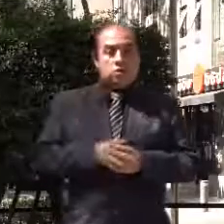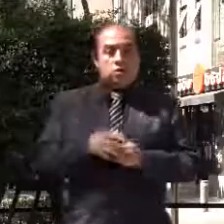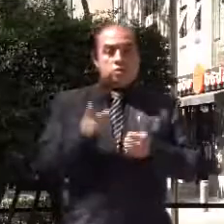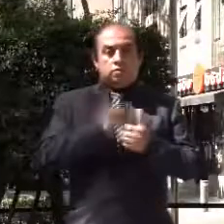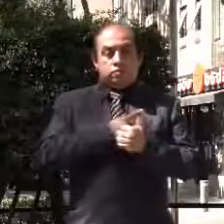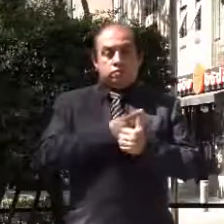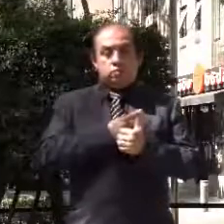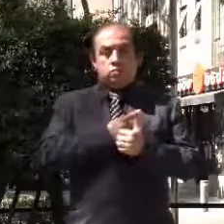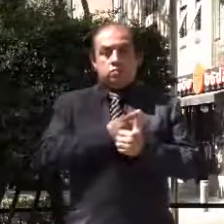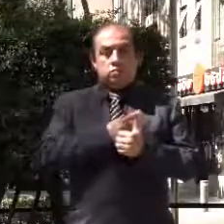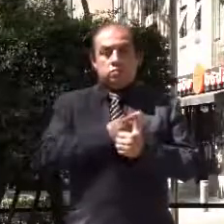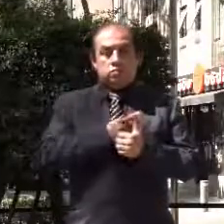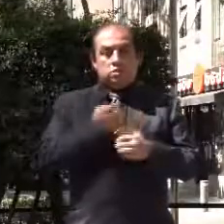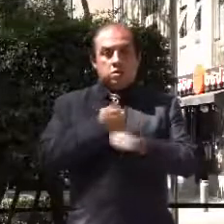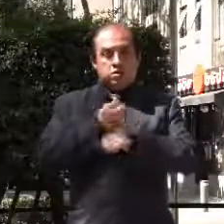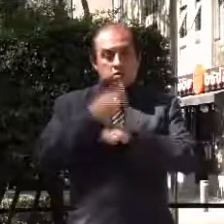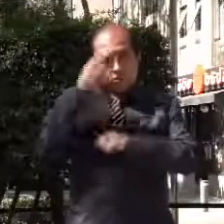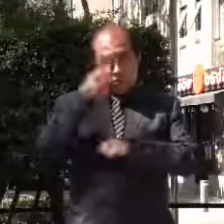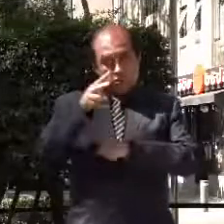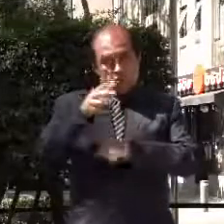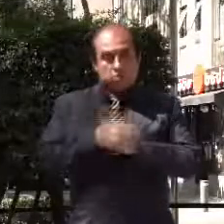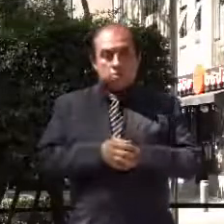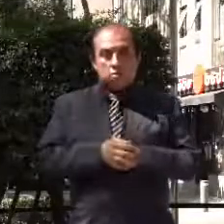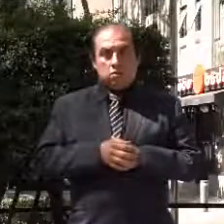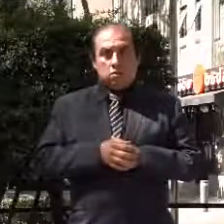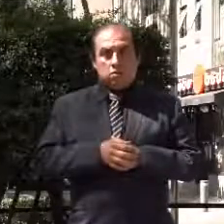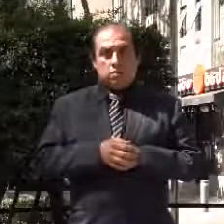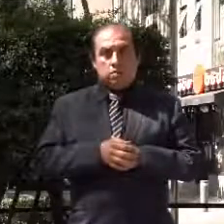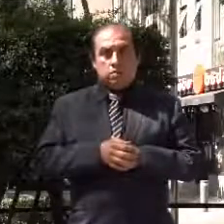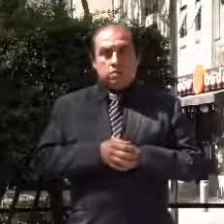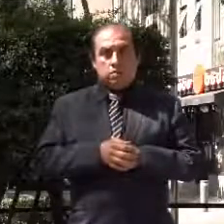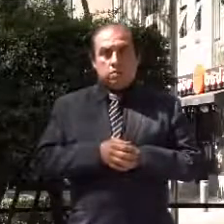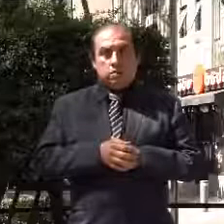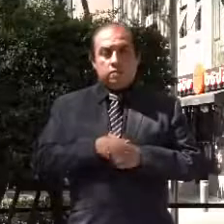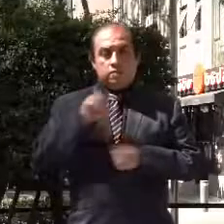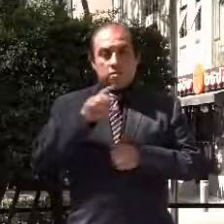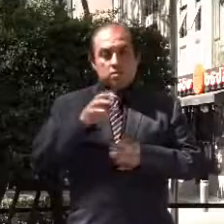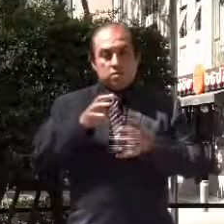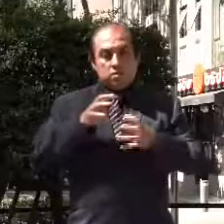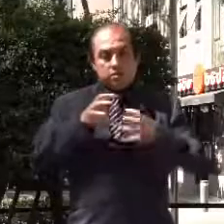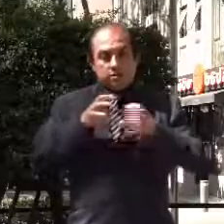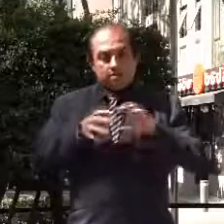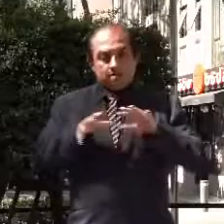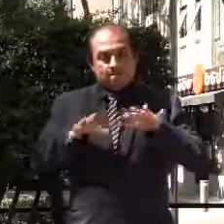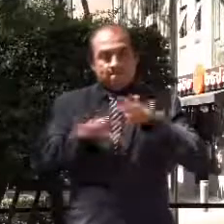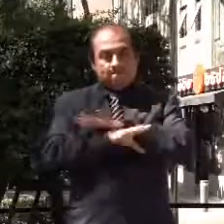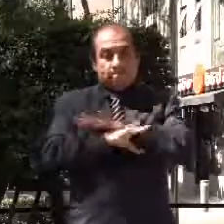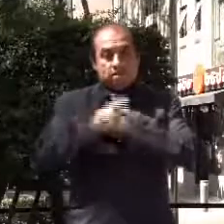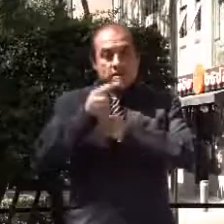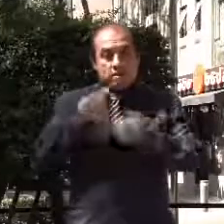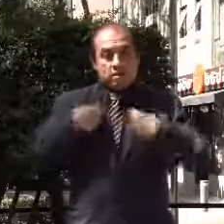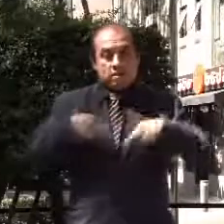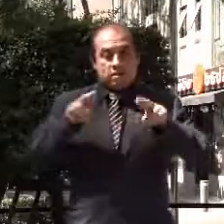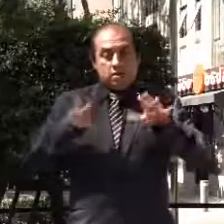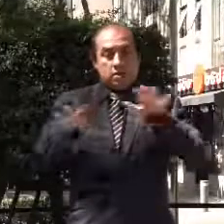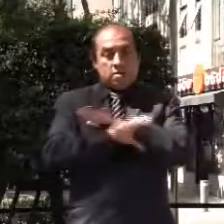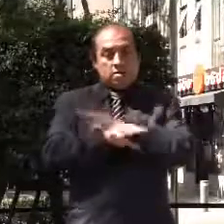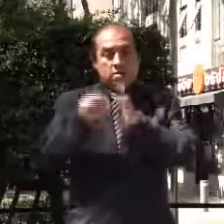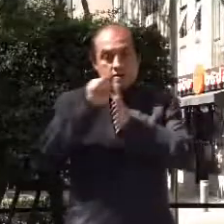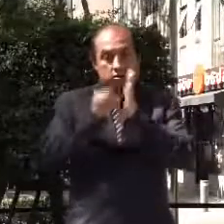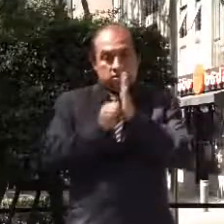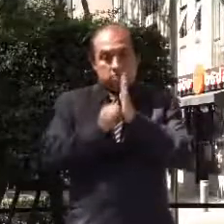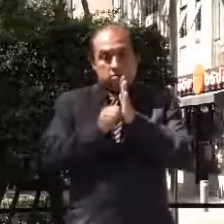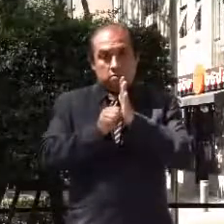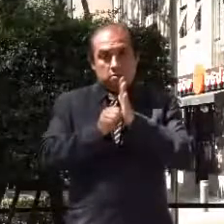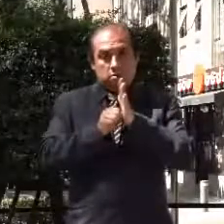en el Estado de México, y obviamente el cambio climático pues pueda representar cambios en el sistema